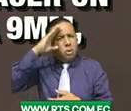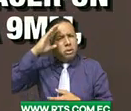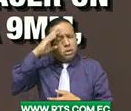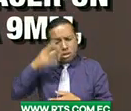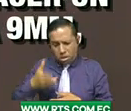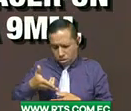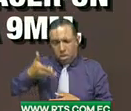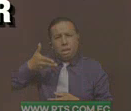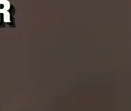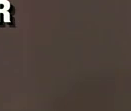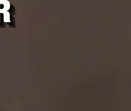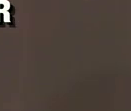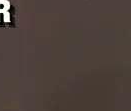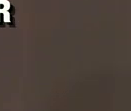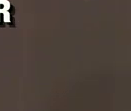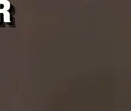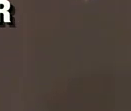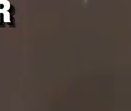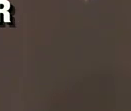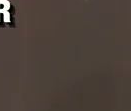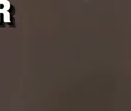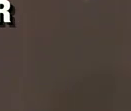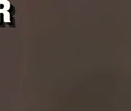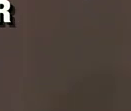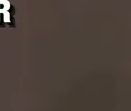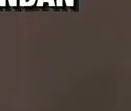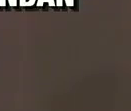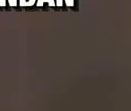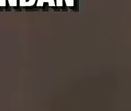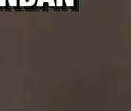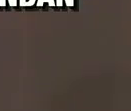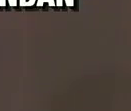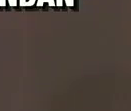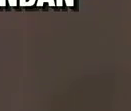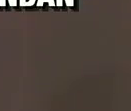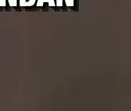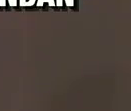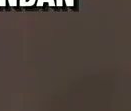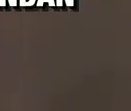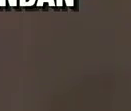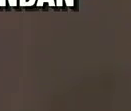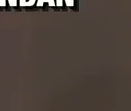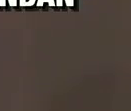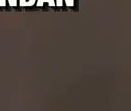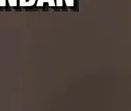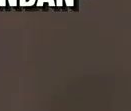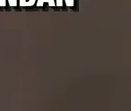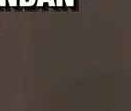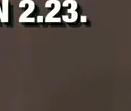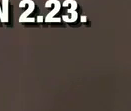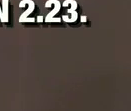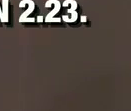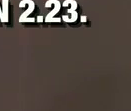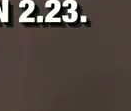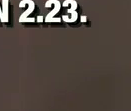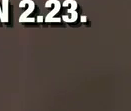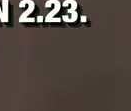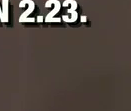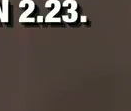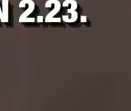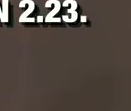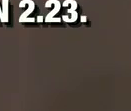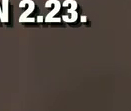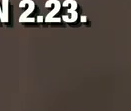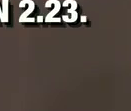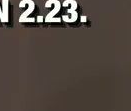pistola 9 milímetros si se llega a enfrentar contra delincuentes que andan con fusiles. Con armamento